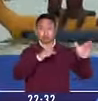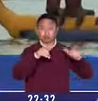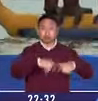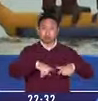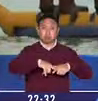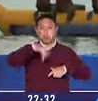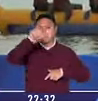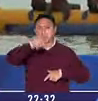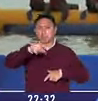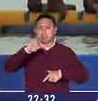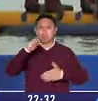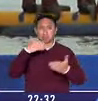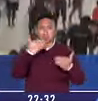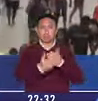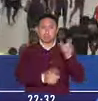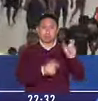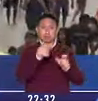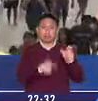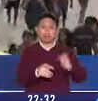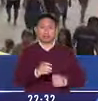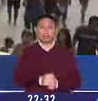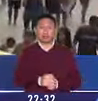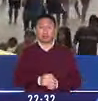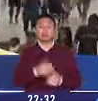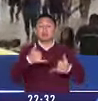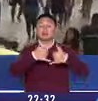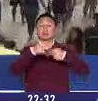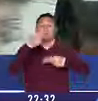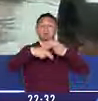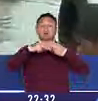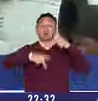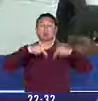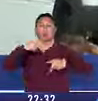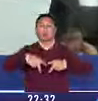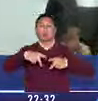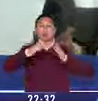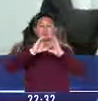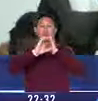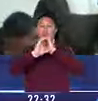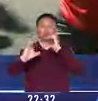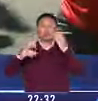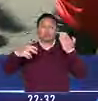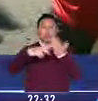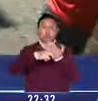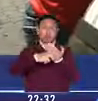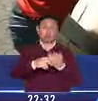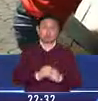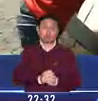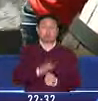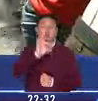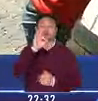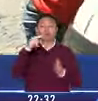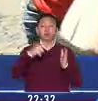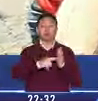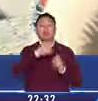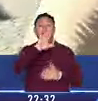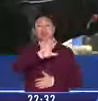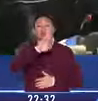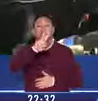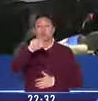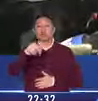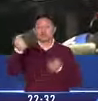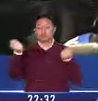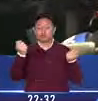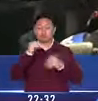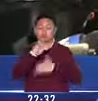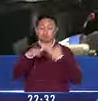mayor concurrencia de personas, centros comerciales, playas, terminales, ejes viales. Hubo 9.552 operativos a